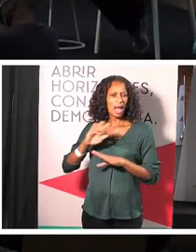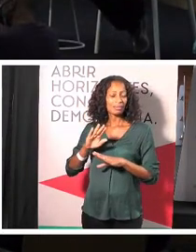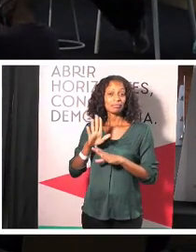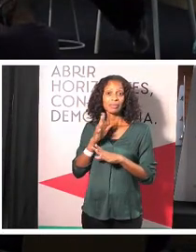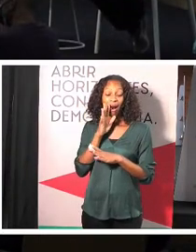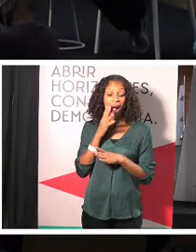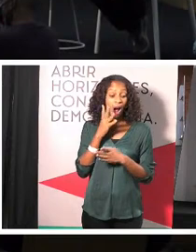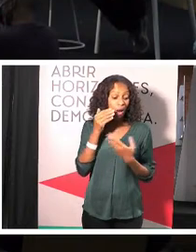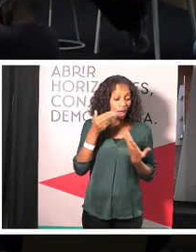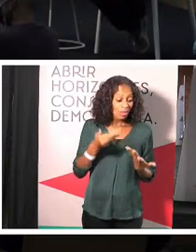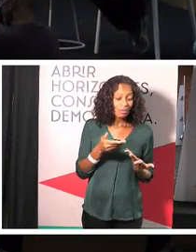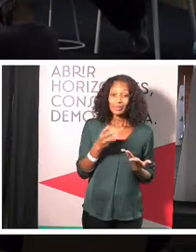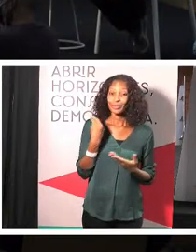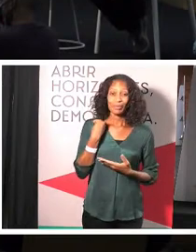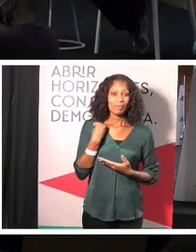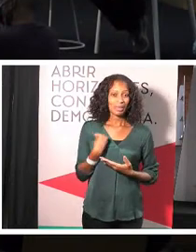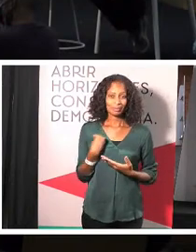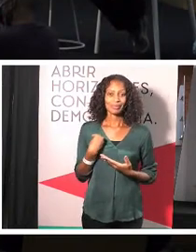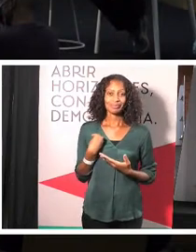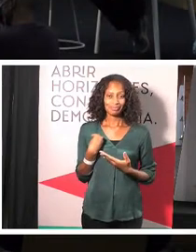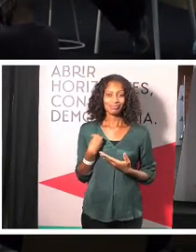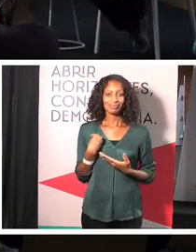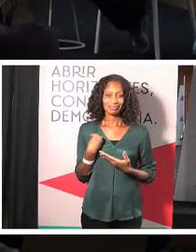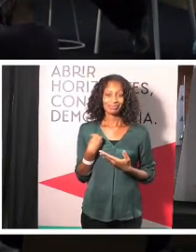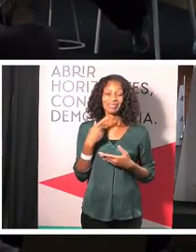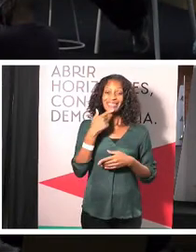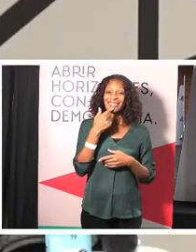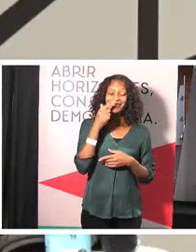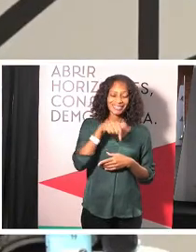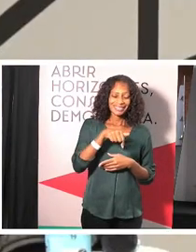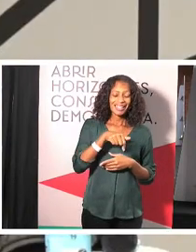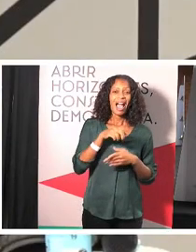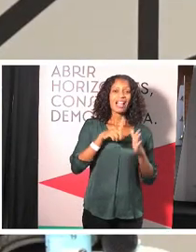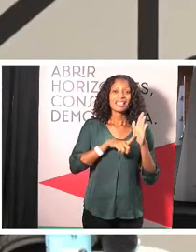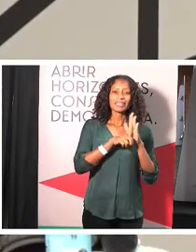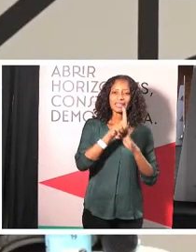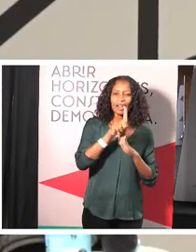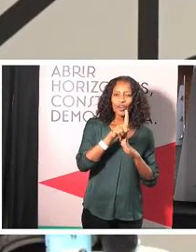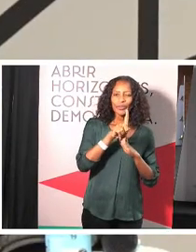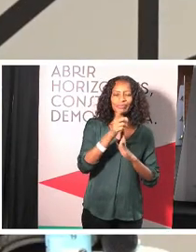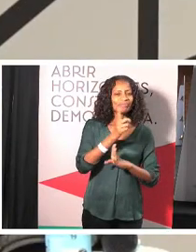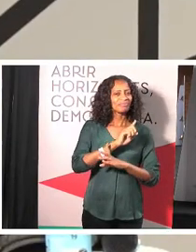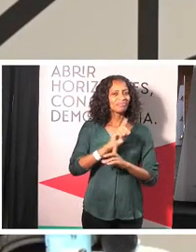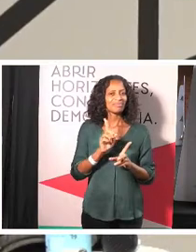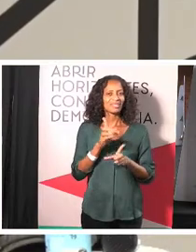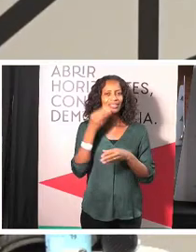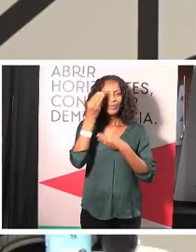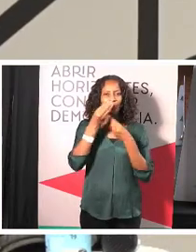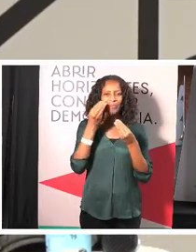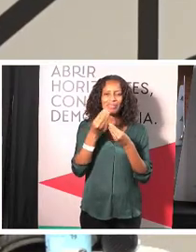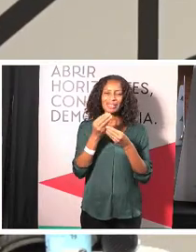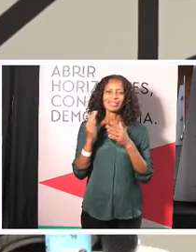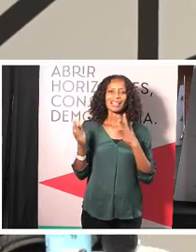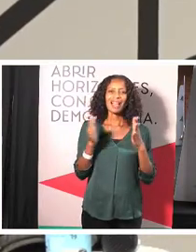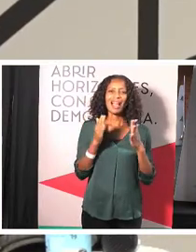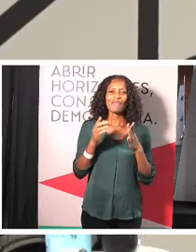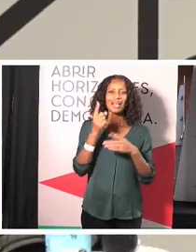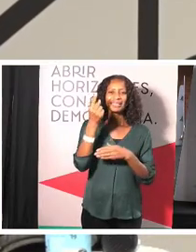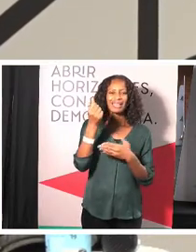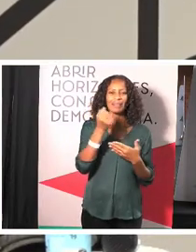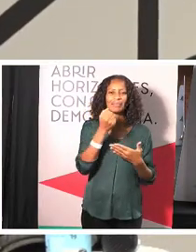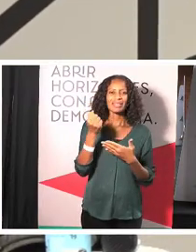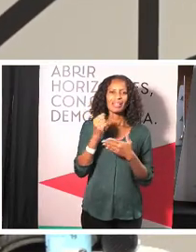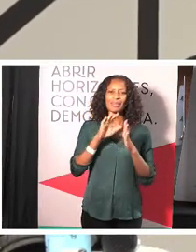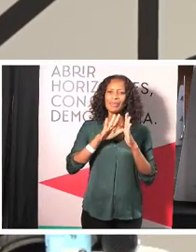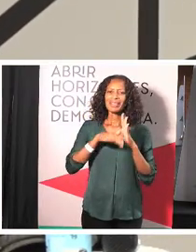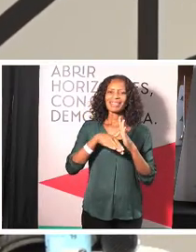decir, son unas condiciones de optimización de la acumulación de capital en la fase del capitalismo tardío, de